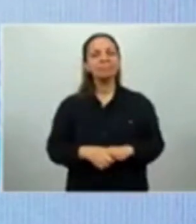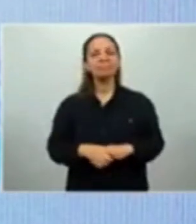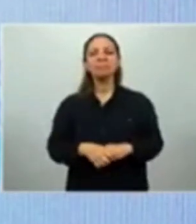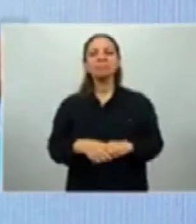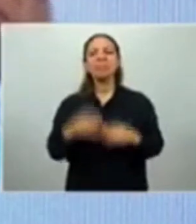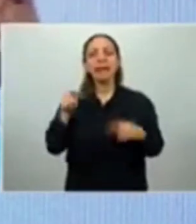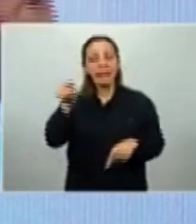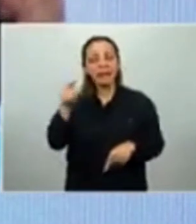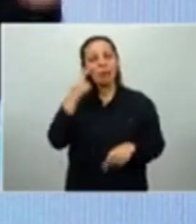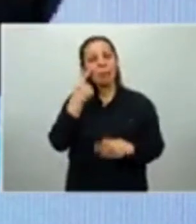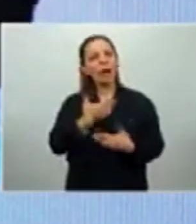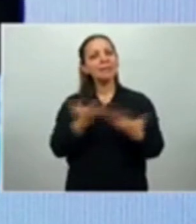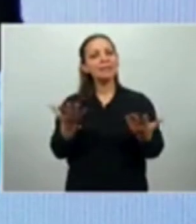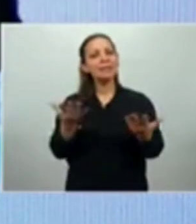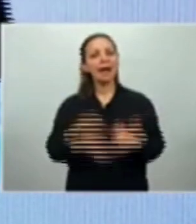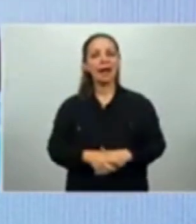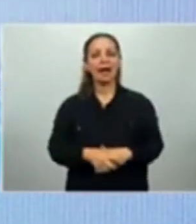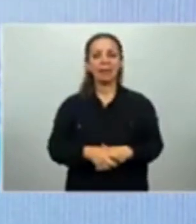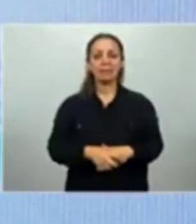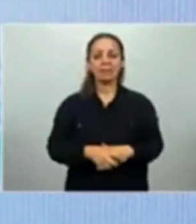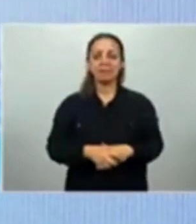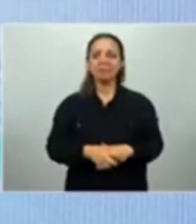de este tipo, y eso marca la